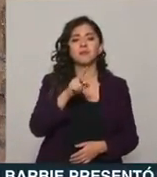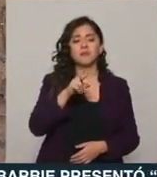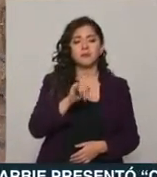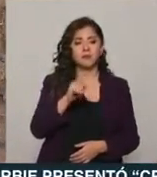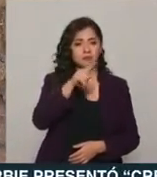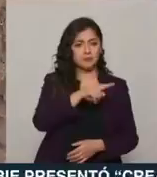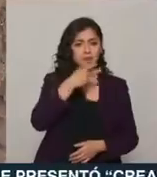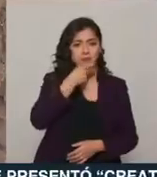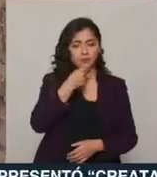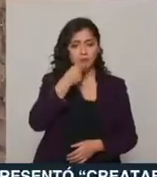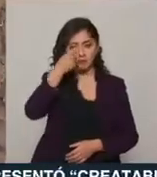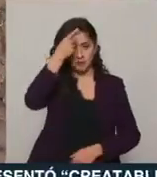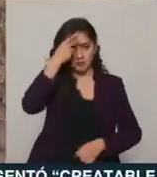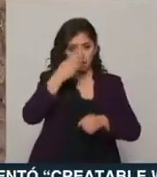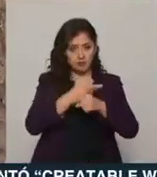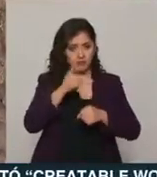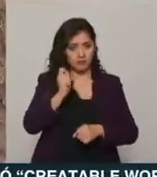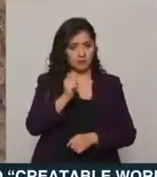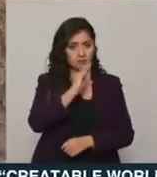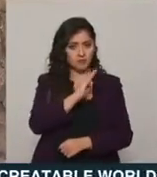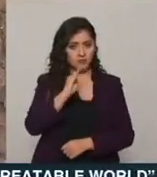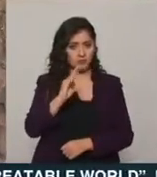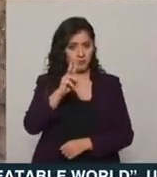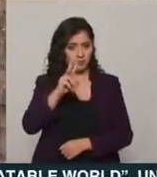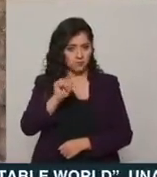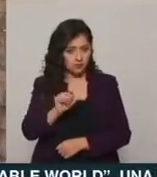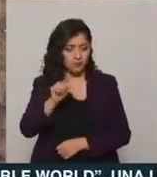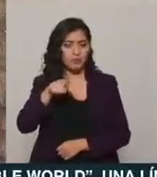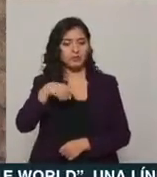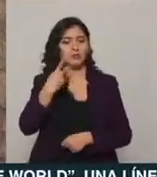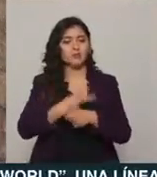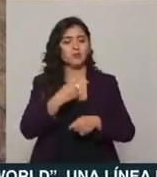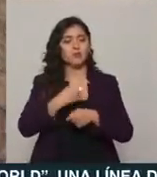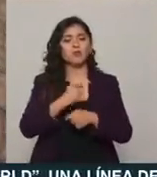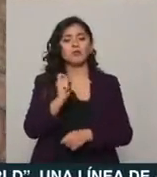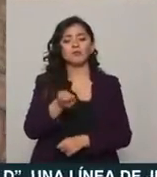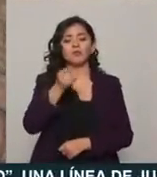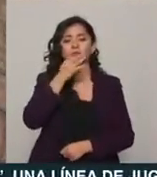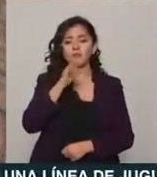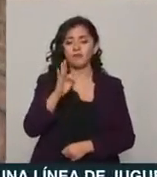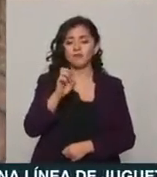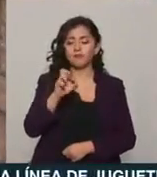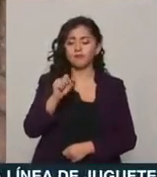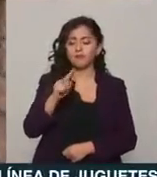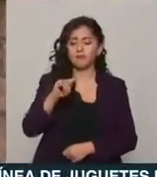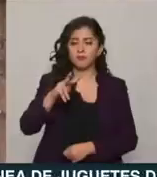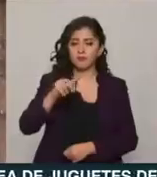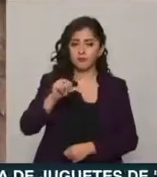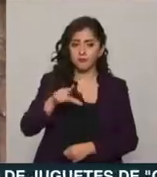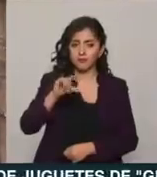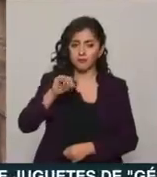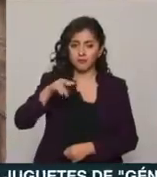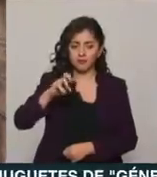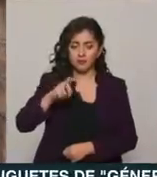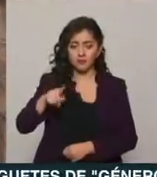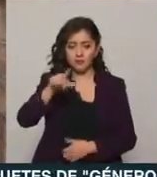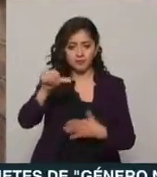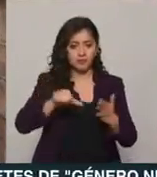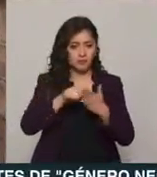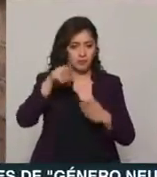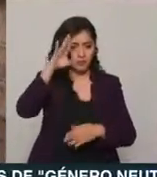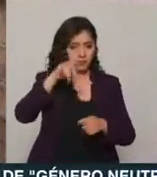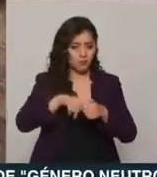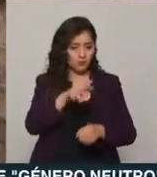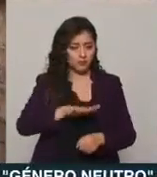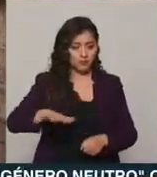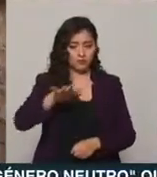del Laboratorio de Inmersión BBVA, para platicarnos de esta segunda edición Festival Inmersiva allá en el Centro Cultural Digital, le decíamos, sobre